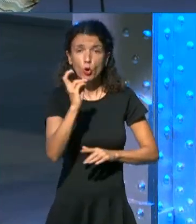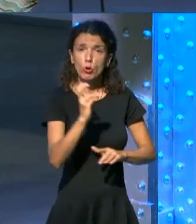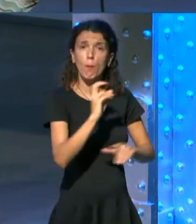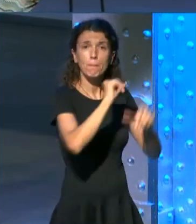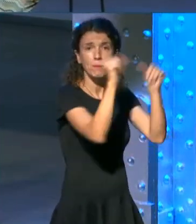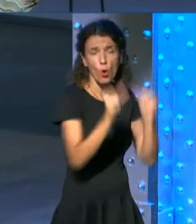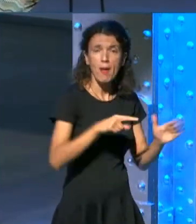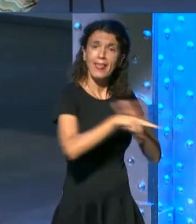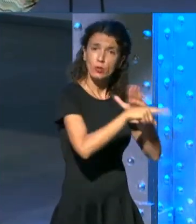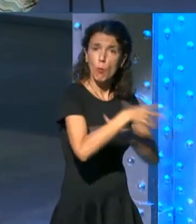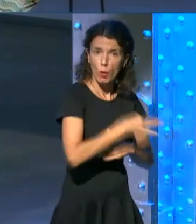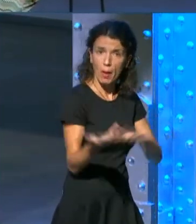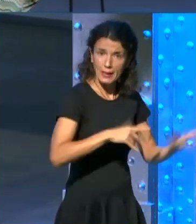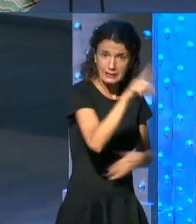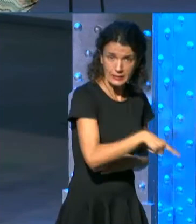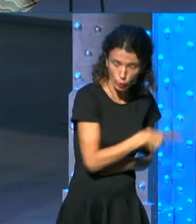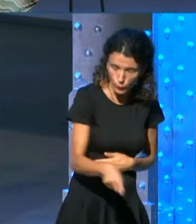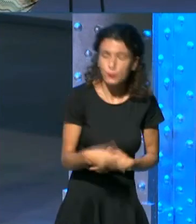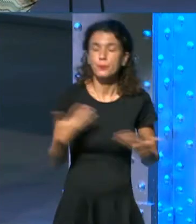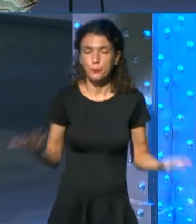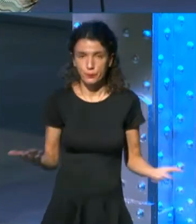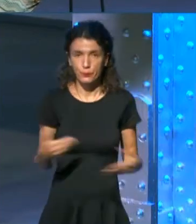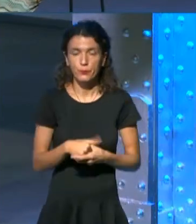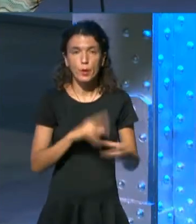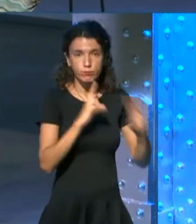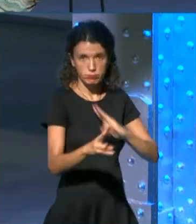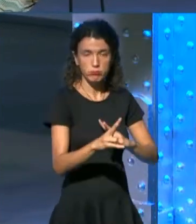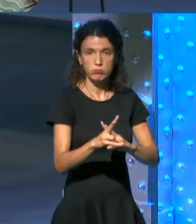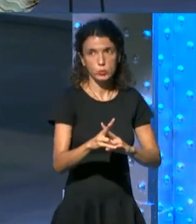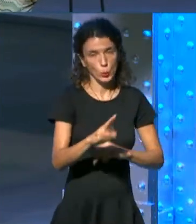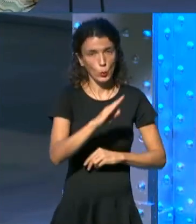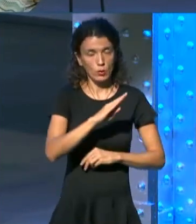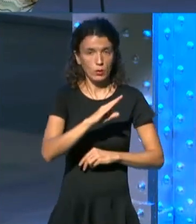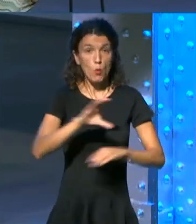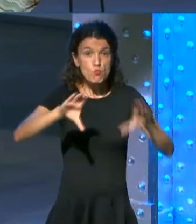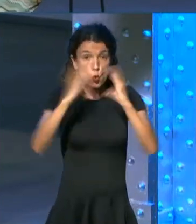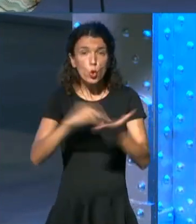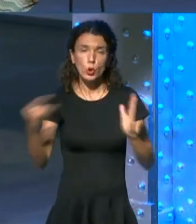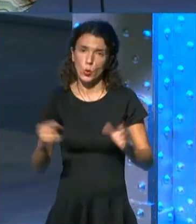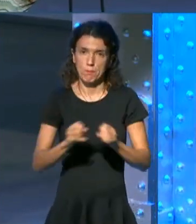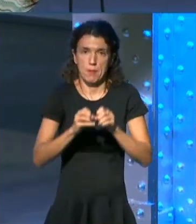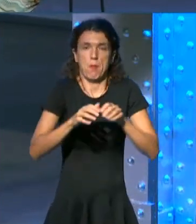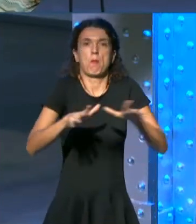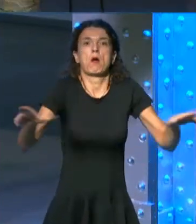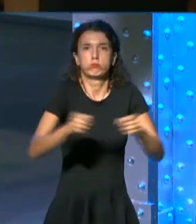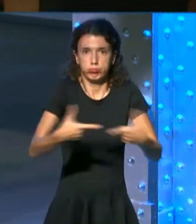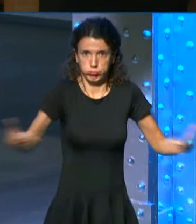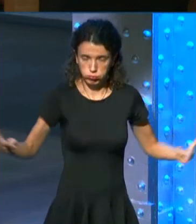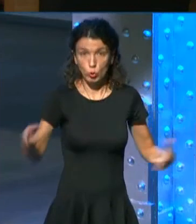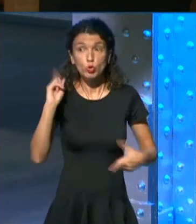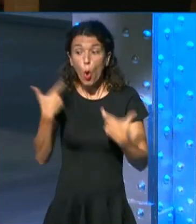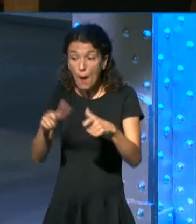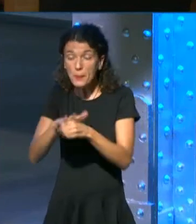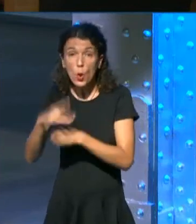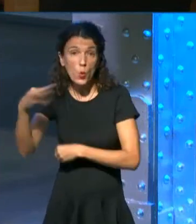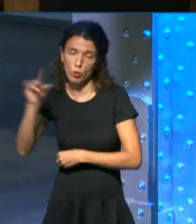yo. Han tenido o se han popularizado mucho en el mundo tecnológico, pero no es el único ámbito. Como he dicho antes,